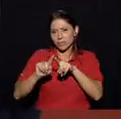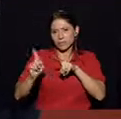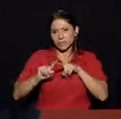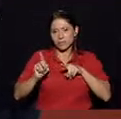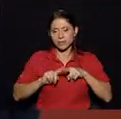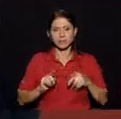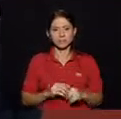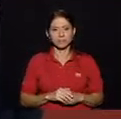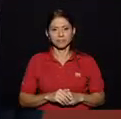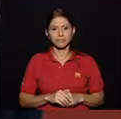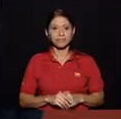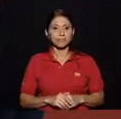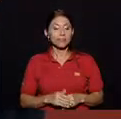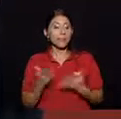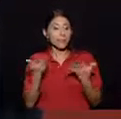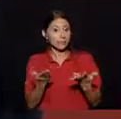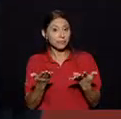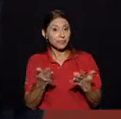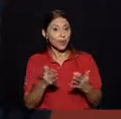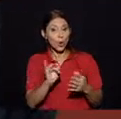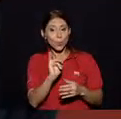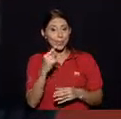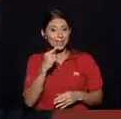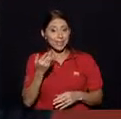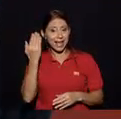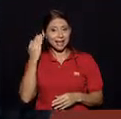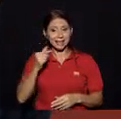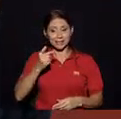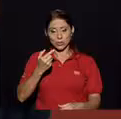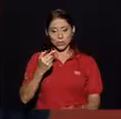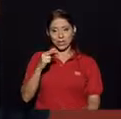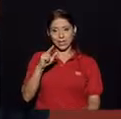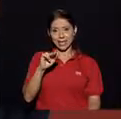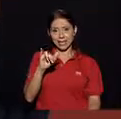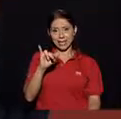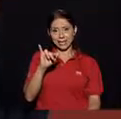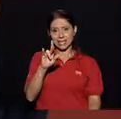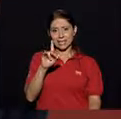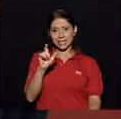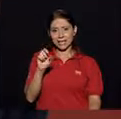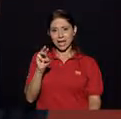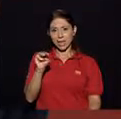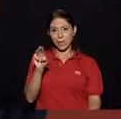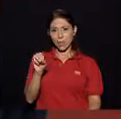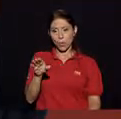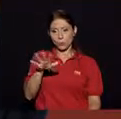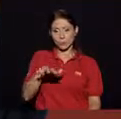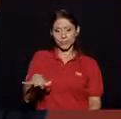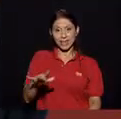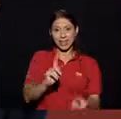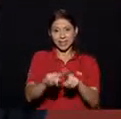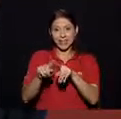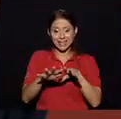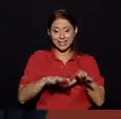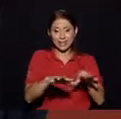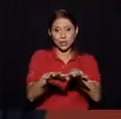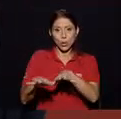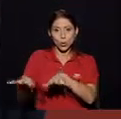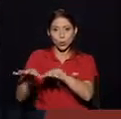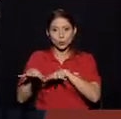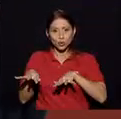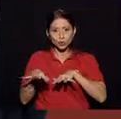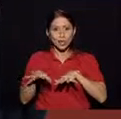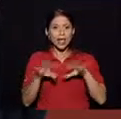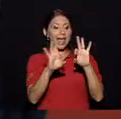muy interesante, que en los entornos que mencionaba don Guillermo, el entorno del hogar, el